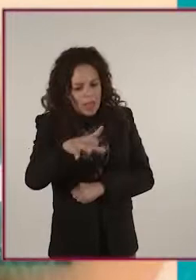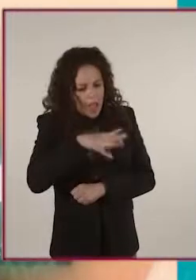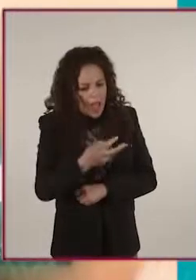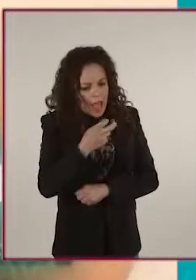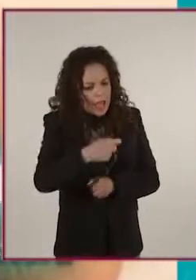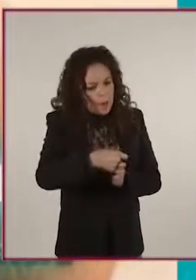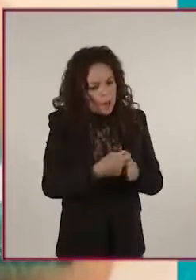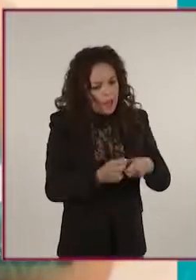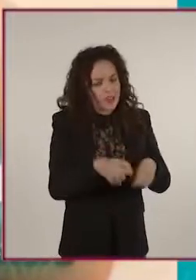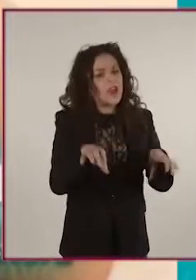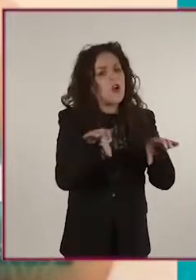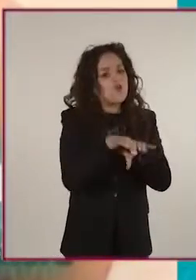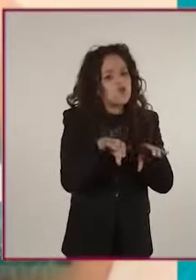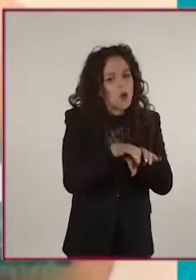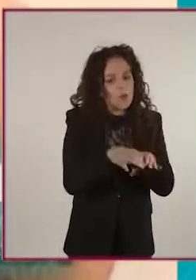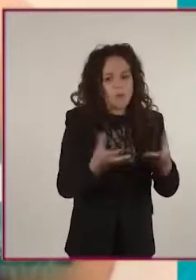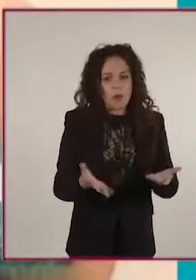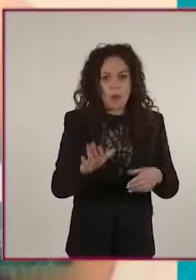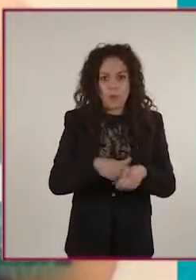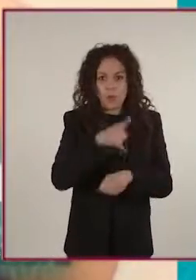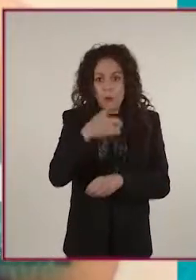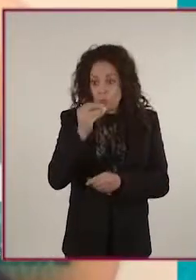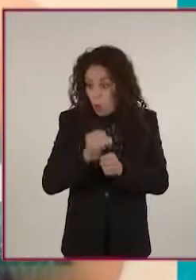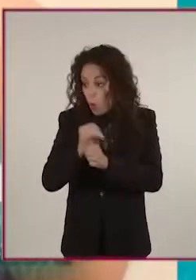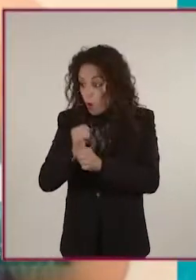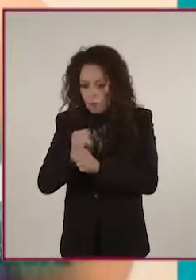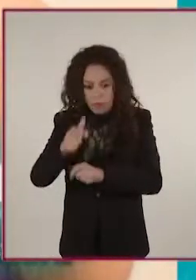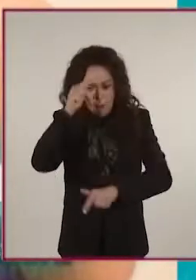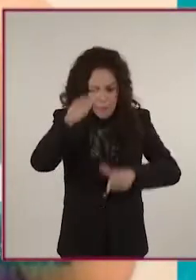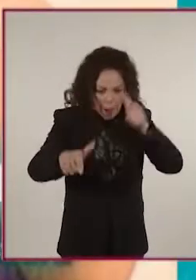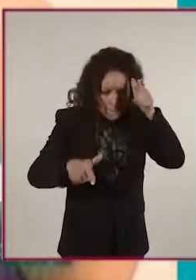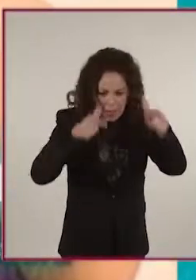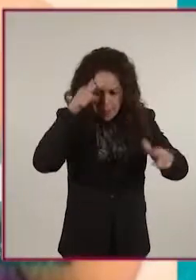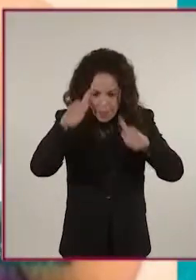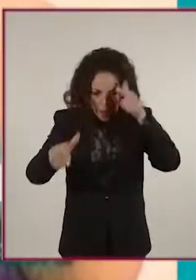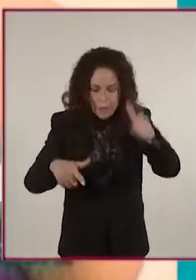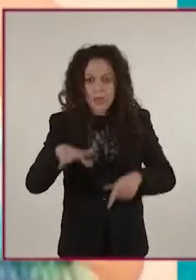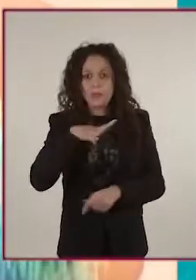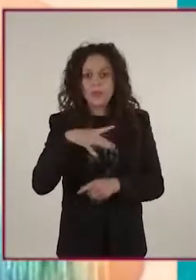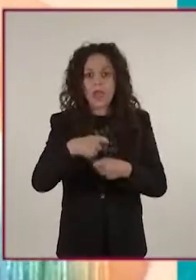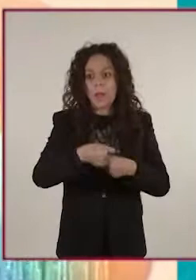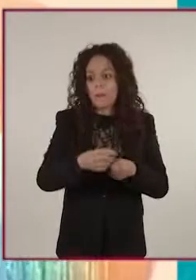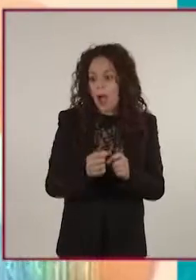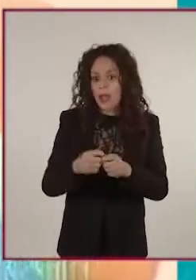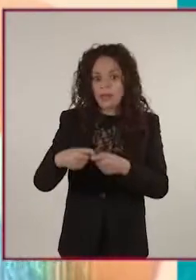entre tantas investigaciones se dan cuenta que hay bacterias que producen este tipo de